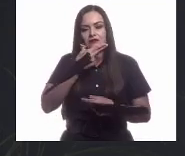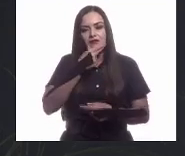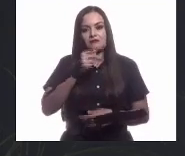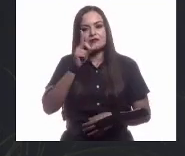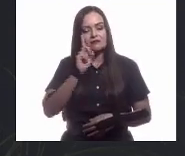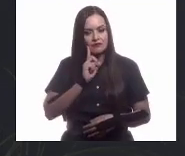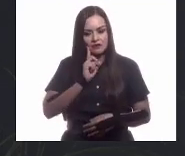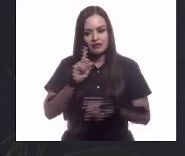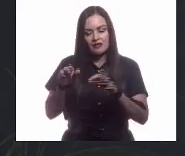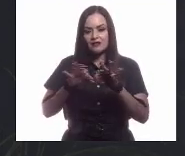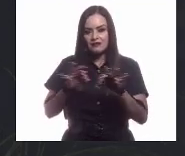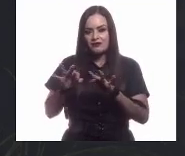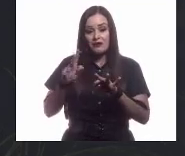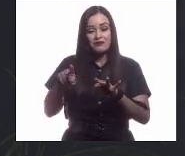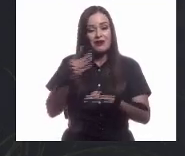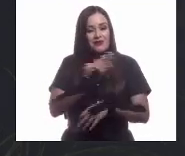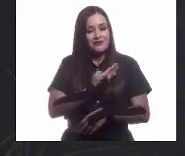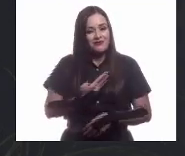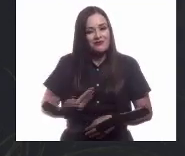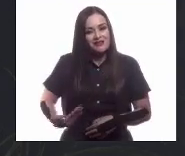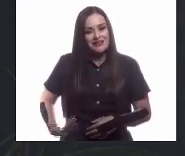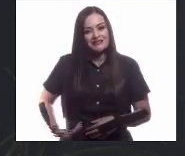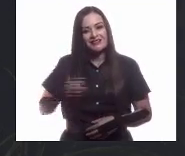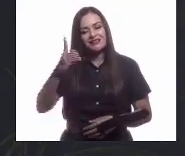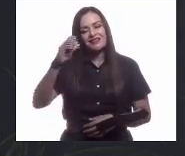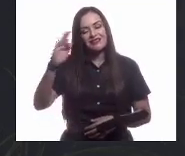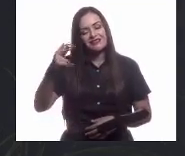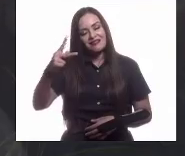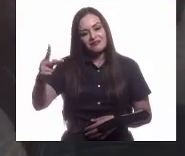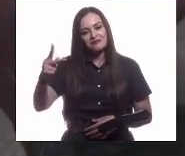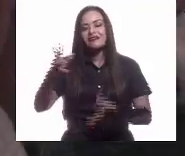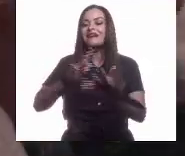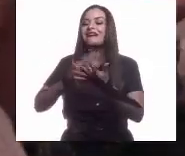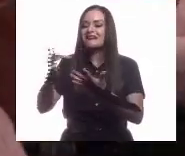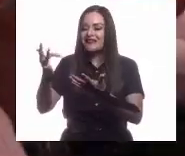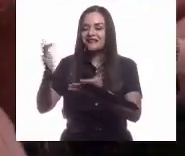pero también de su presidente. Gracias, Gaby.